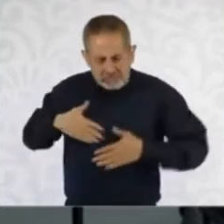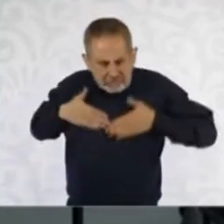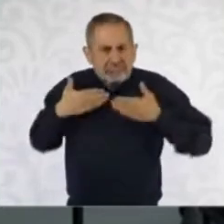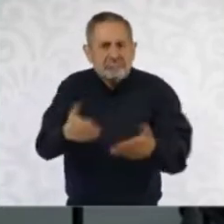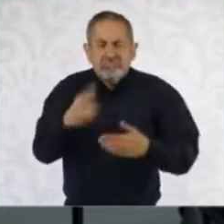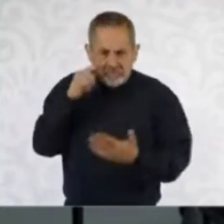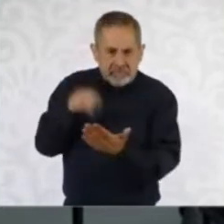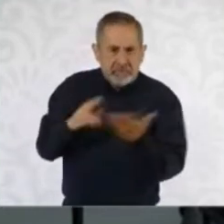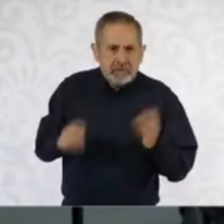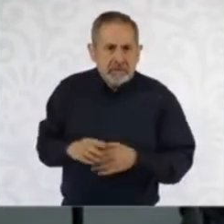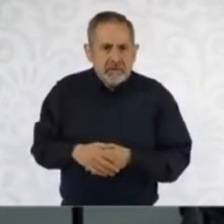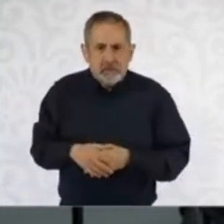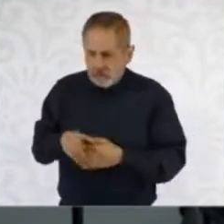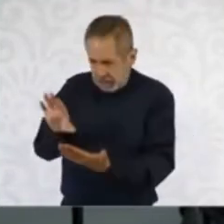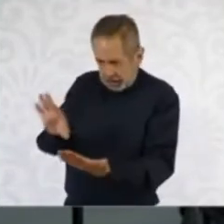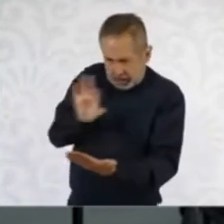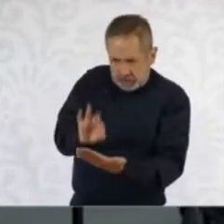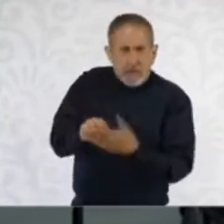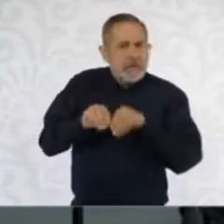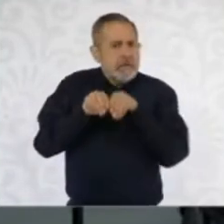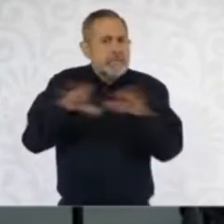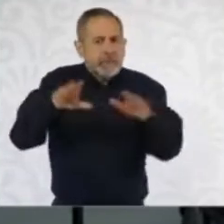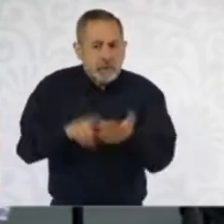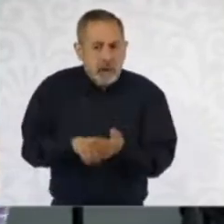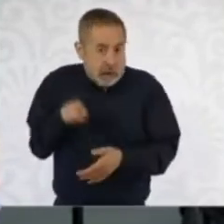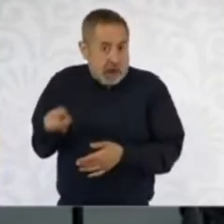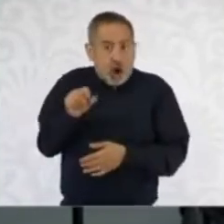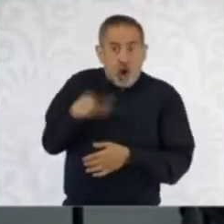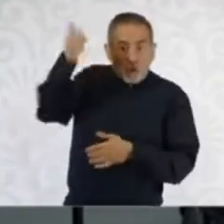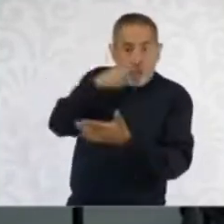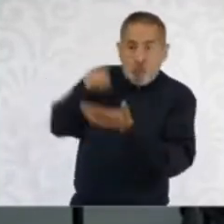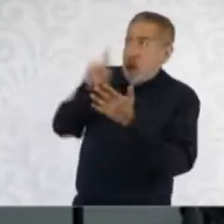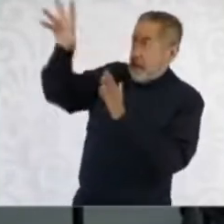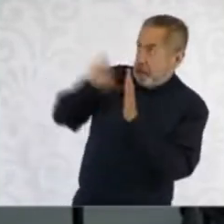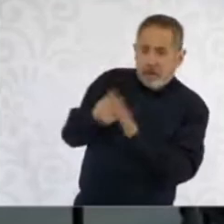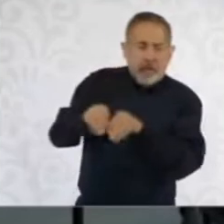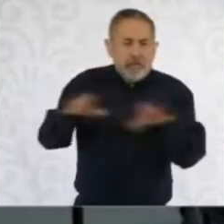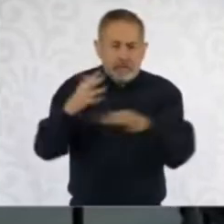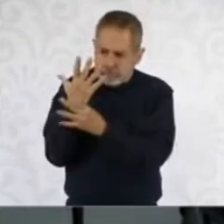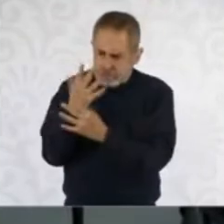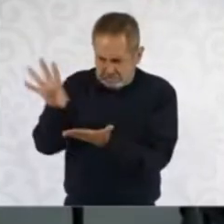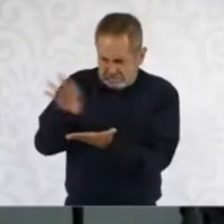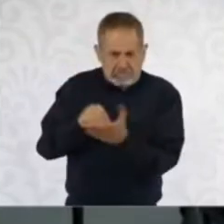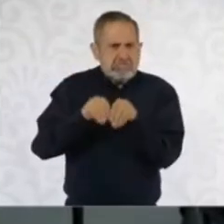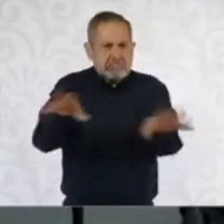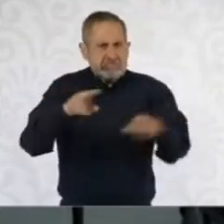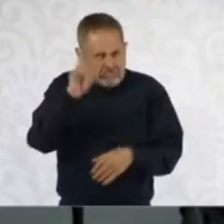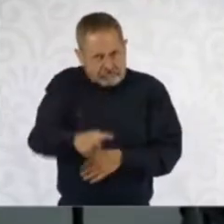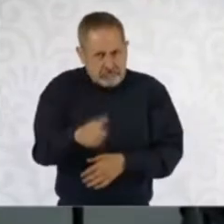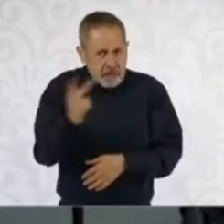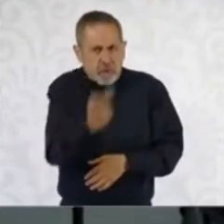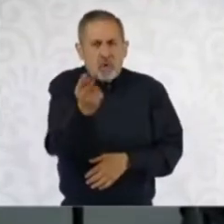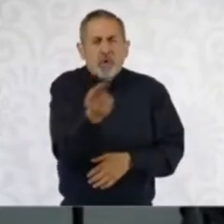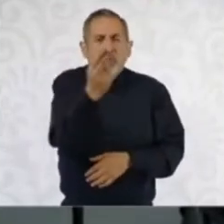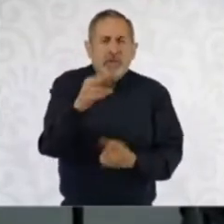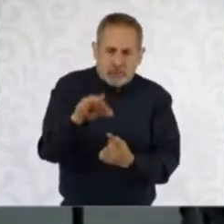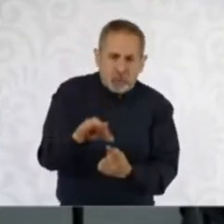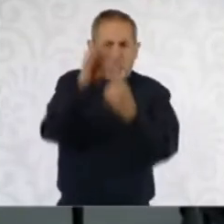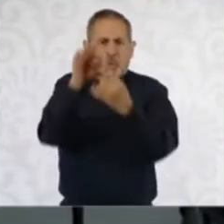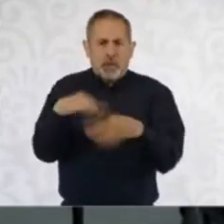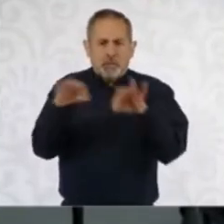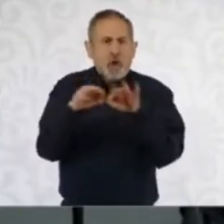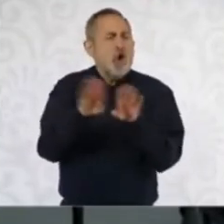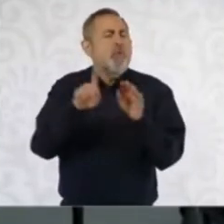confunden el sacar un trabajo periodístico que lo está sacando de otro lado, y que aquí le estoy preguntando precisamente esta distinción que le